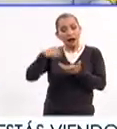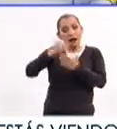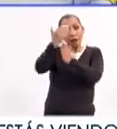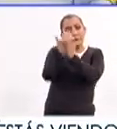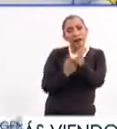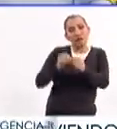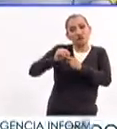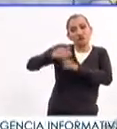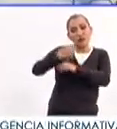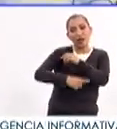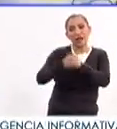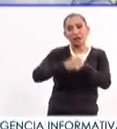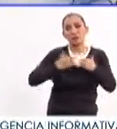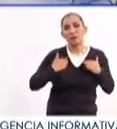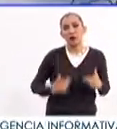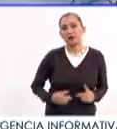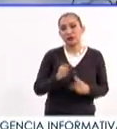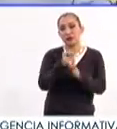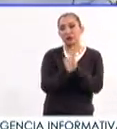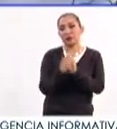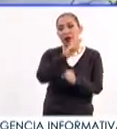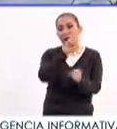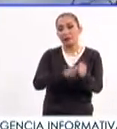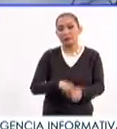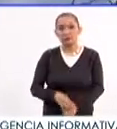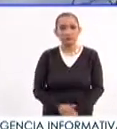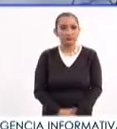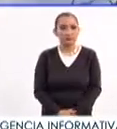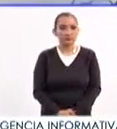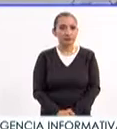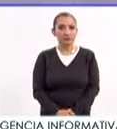el impacto de la actividad humana en los sistemas naturales.